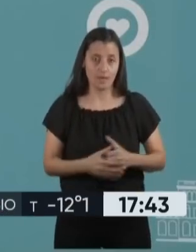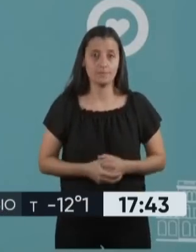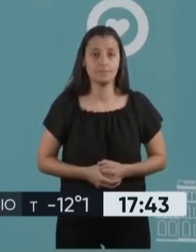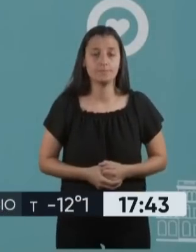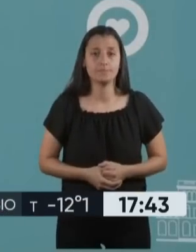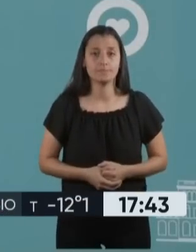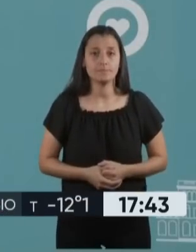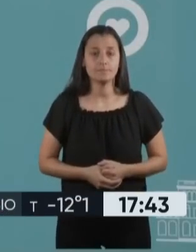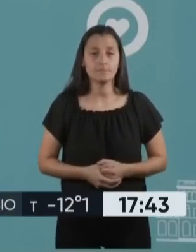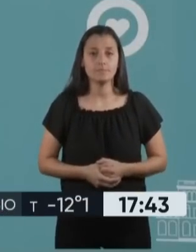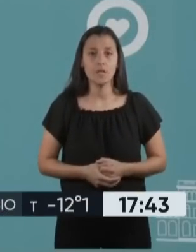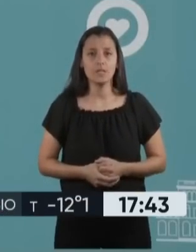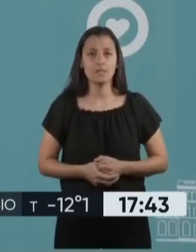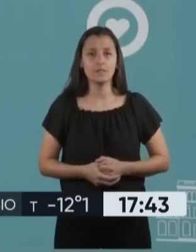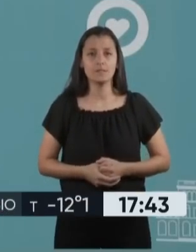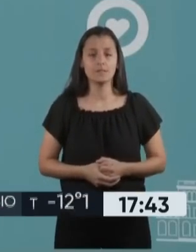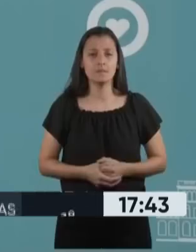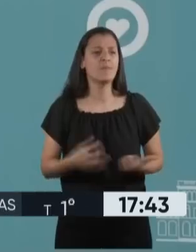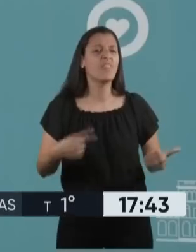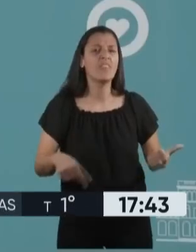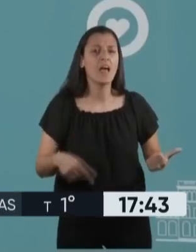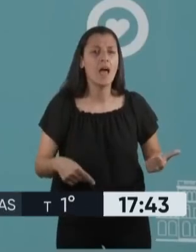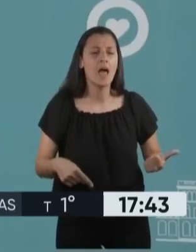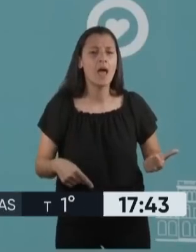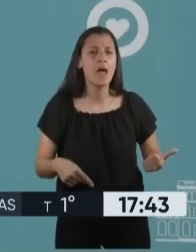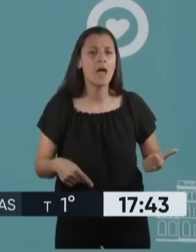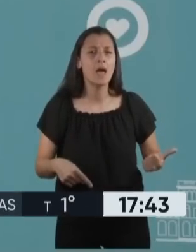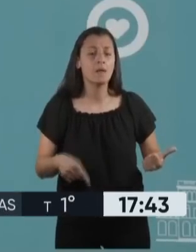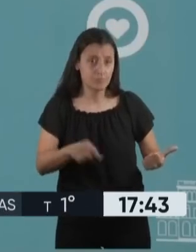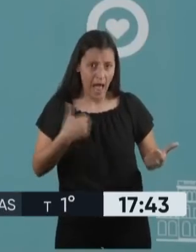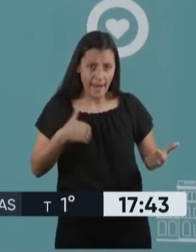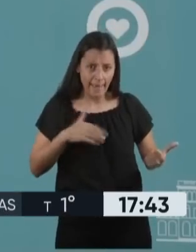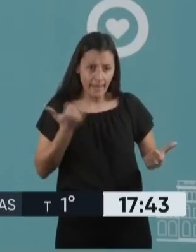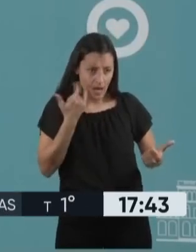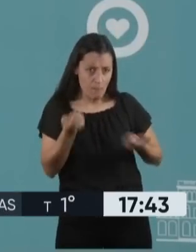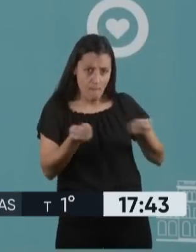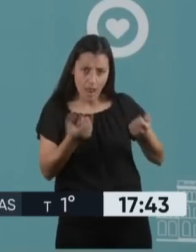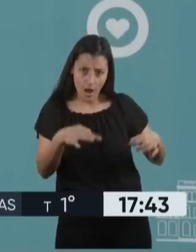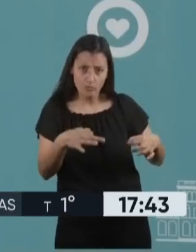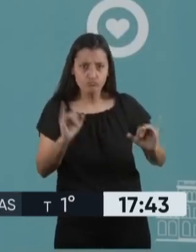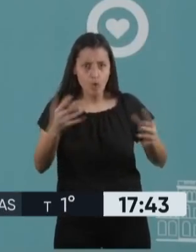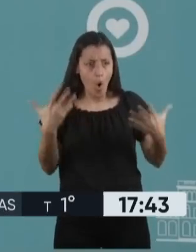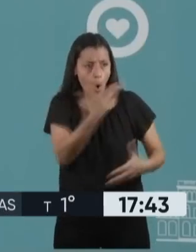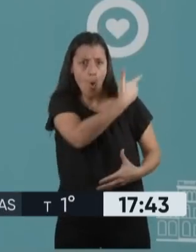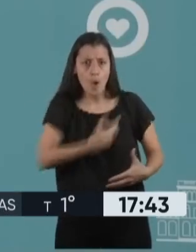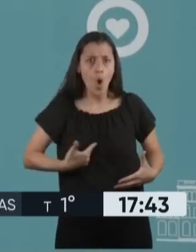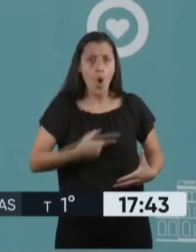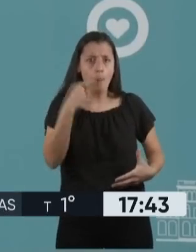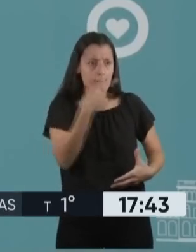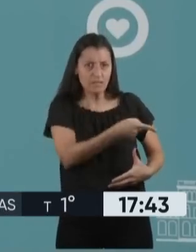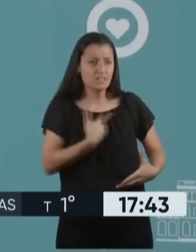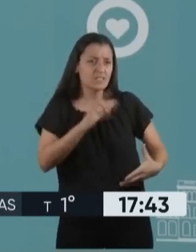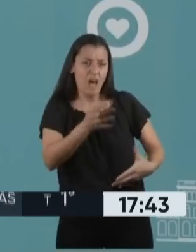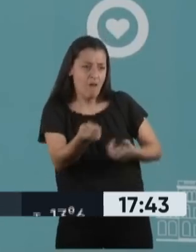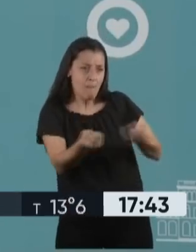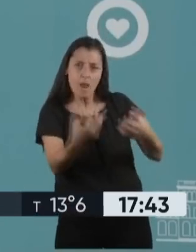¿El presidente está en control? ¿De qué? Del país, portavoz. Sí, Mariel, el presidente está en control del país. Gracias, Mariel, por la